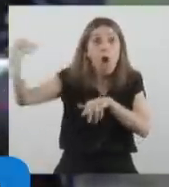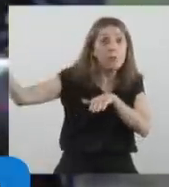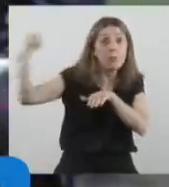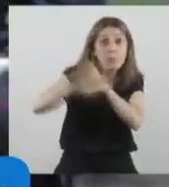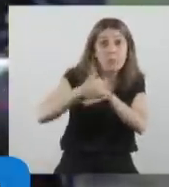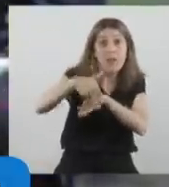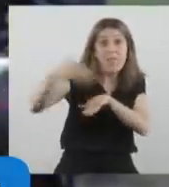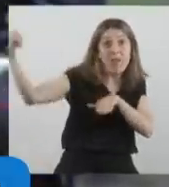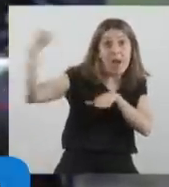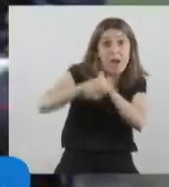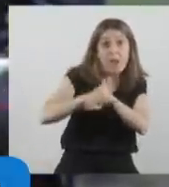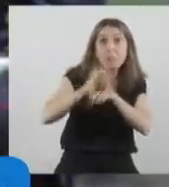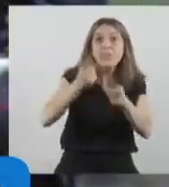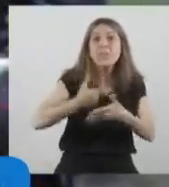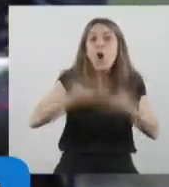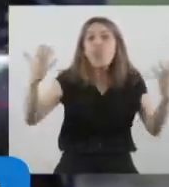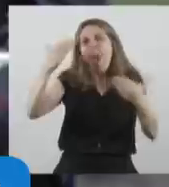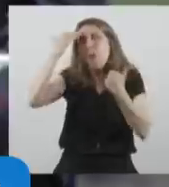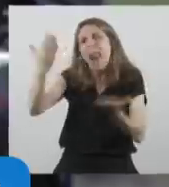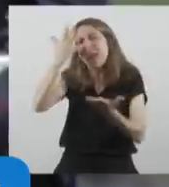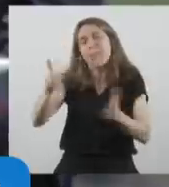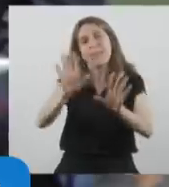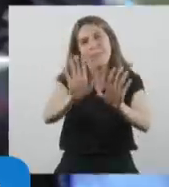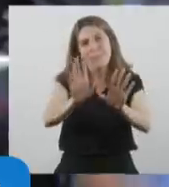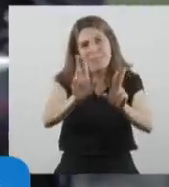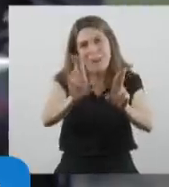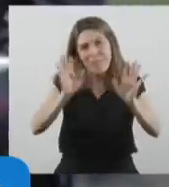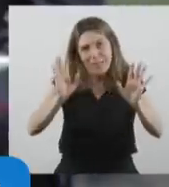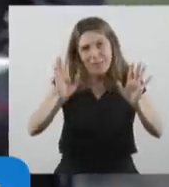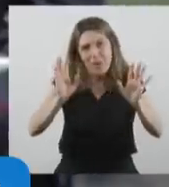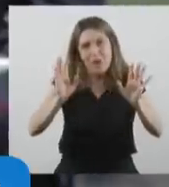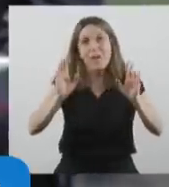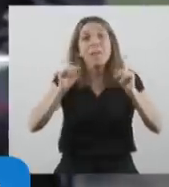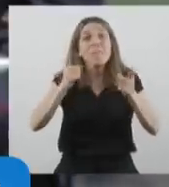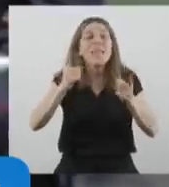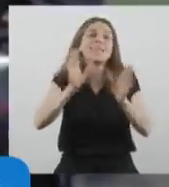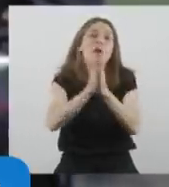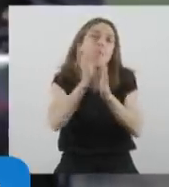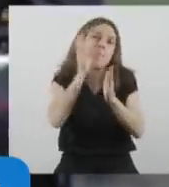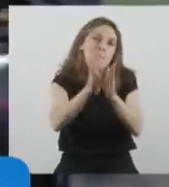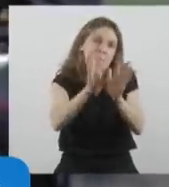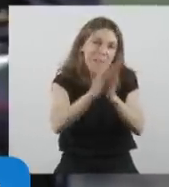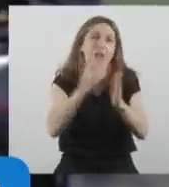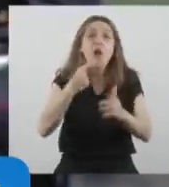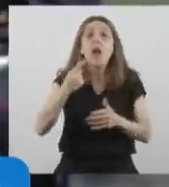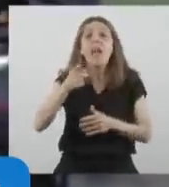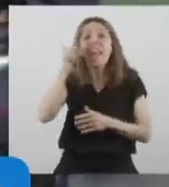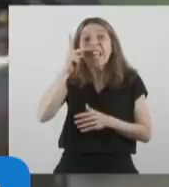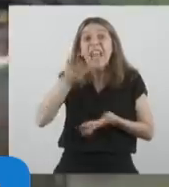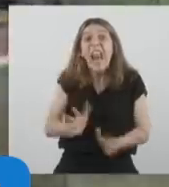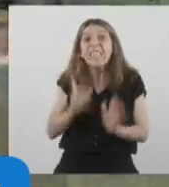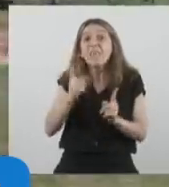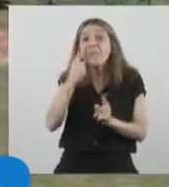en el día del general san martín y permítanme en el día en que nació néstor feliz cumpleaños néstor donde estés